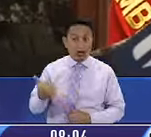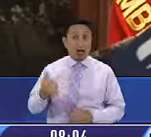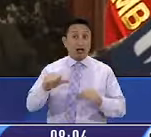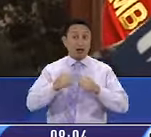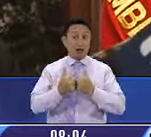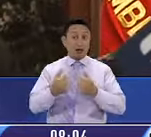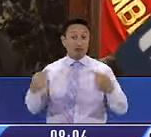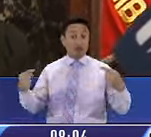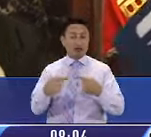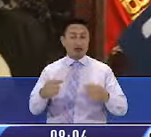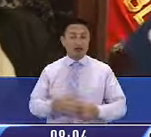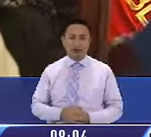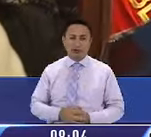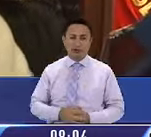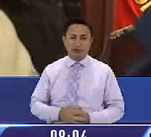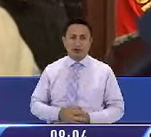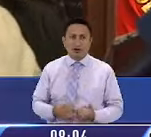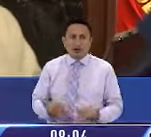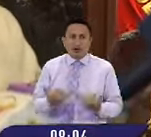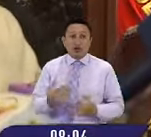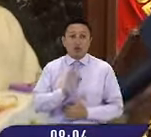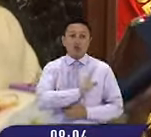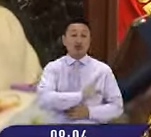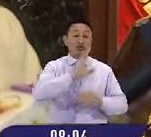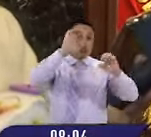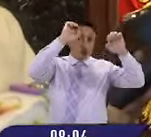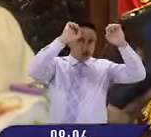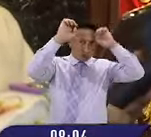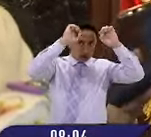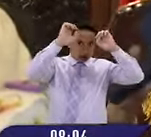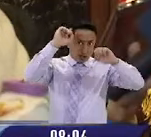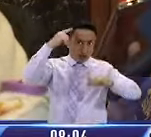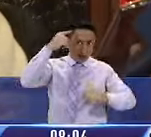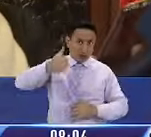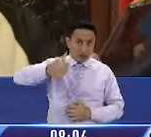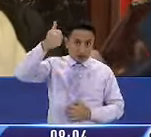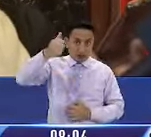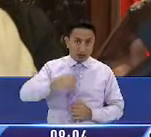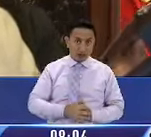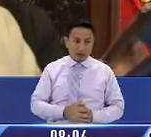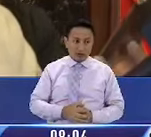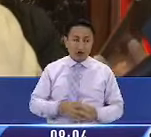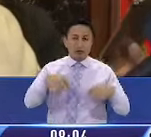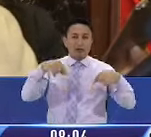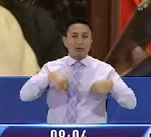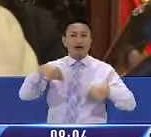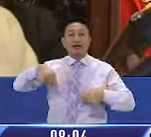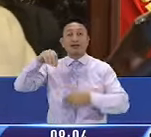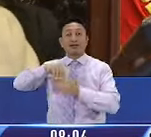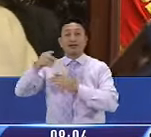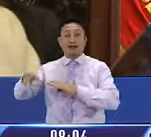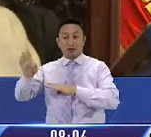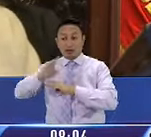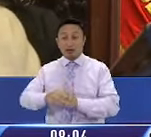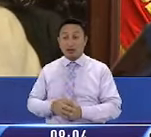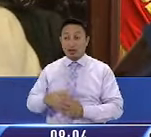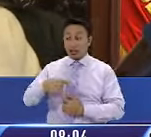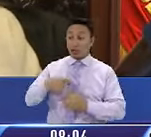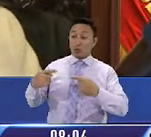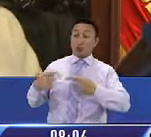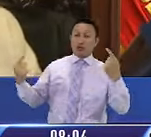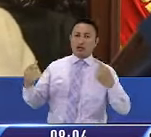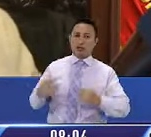últimos días, desafortunadamente, hay una estrategia del gobierno nacional de buscar en la Asamblea Nacional a su